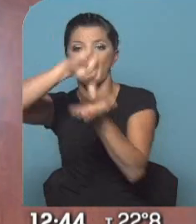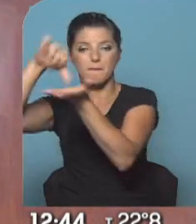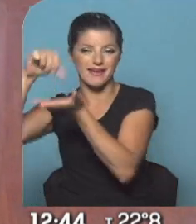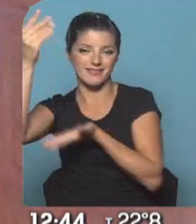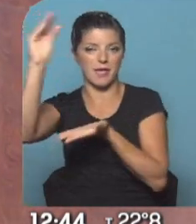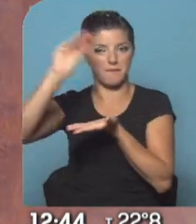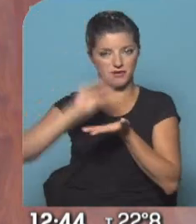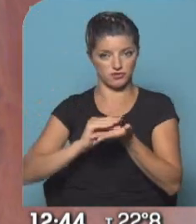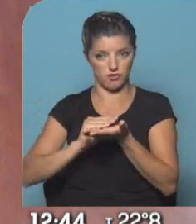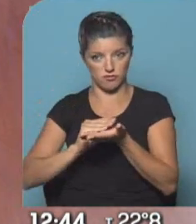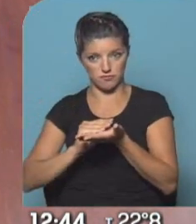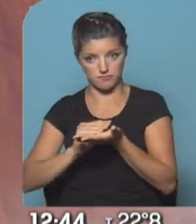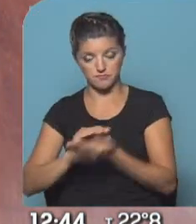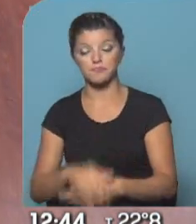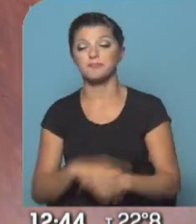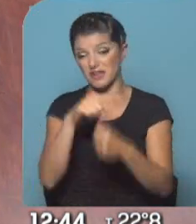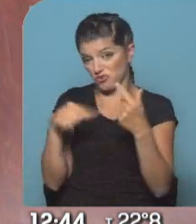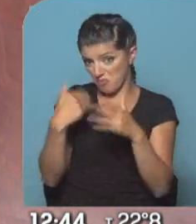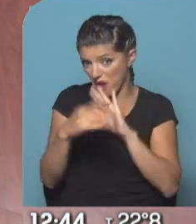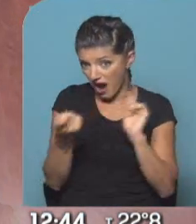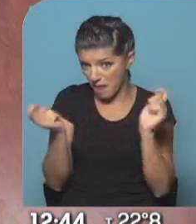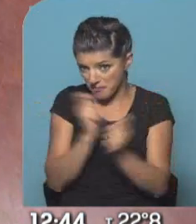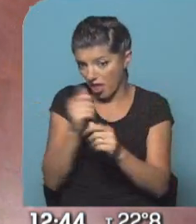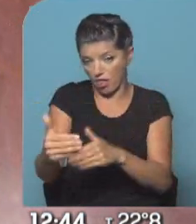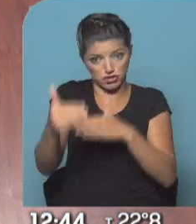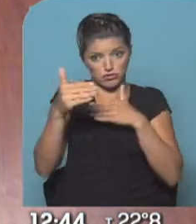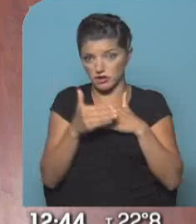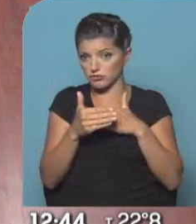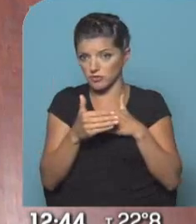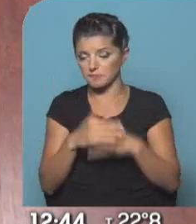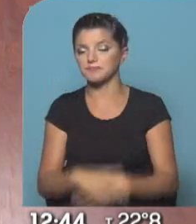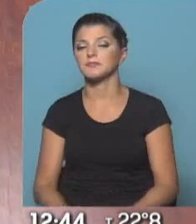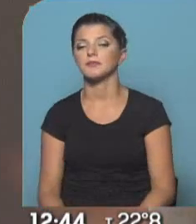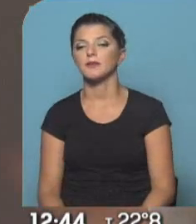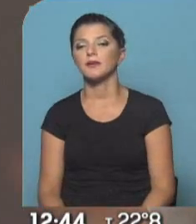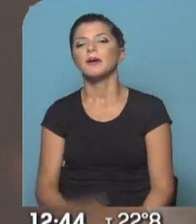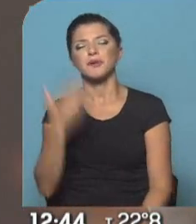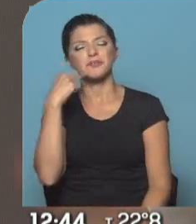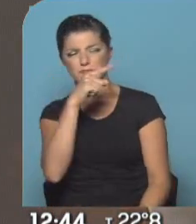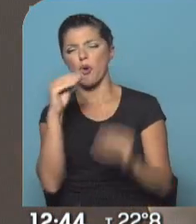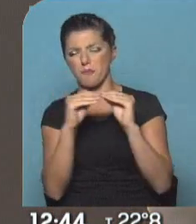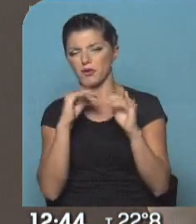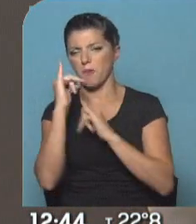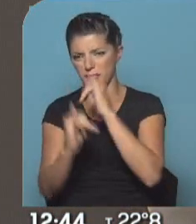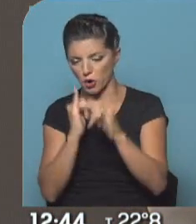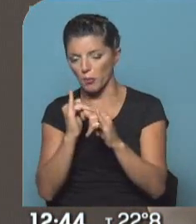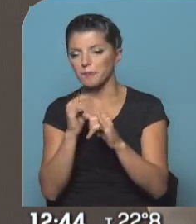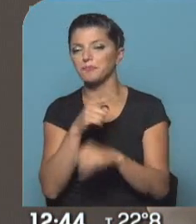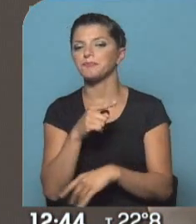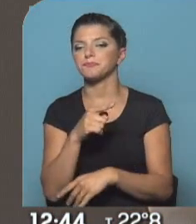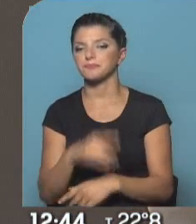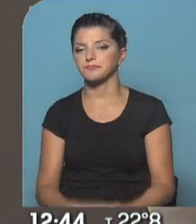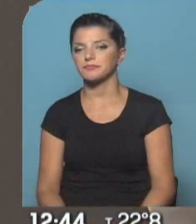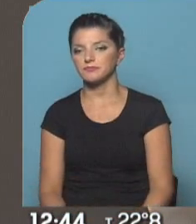inversión extranjera. Pero evidentemente Chile tampoco, yo creo que tiene mucho que ver con lo que recién marcaba José. No se dieron los cambios,